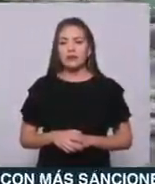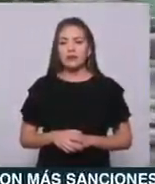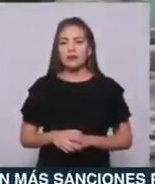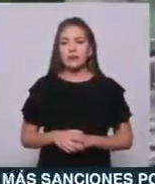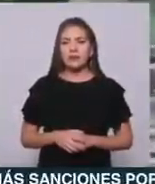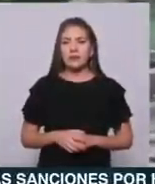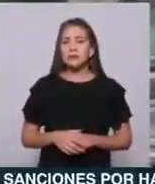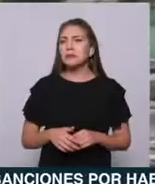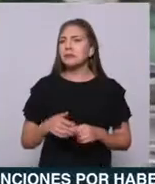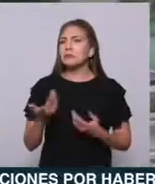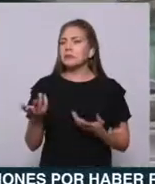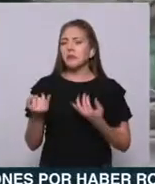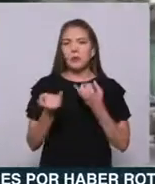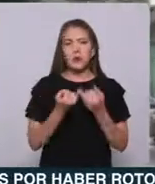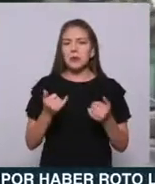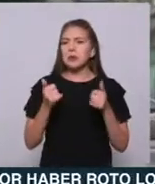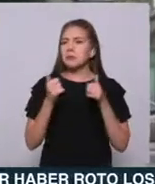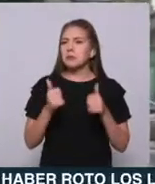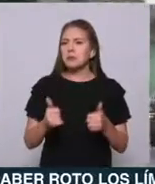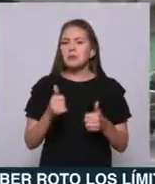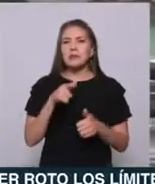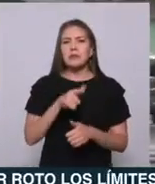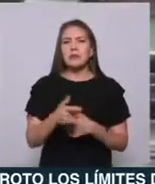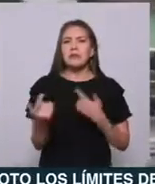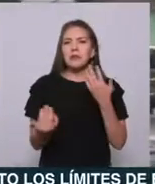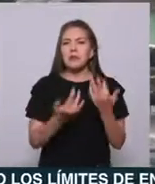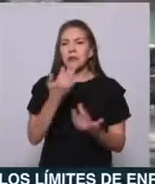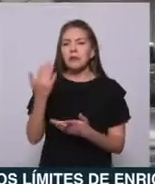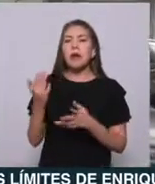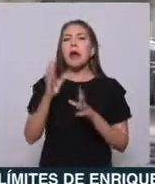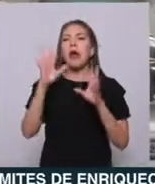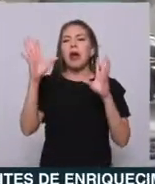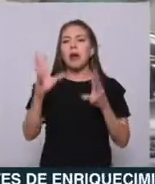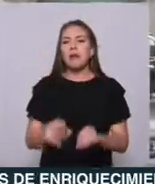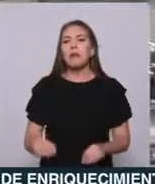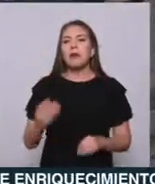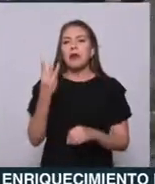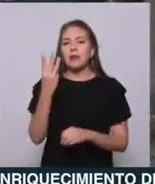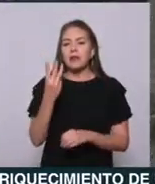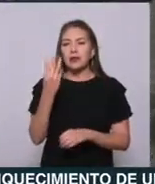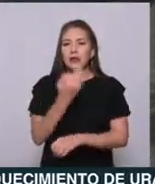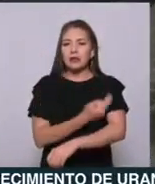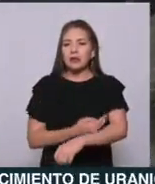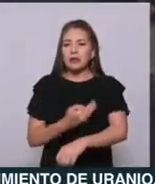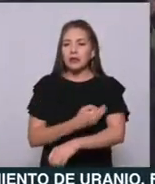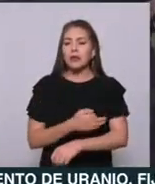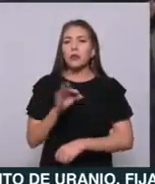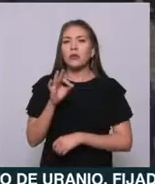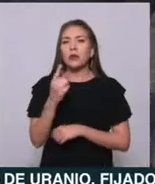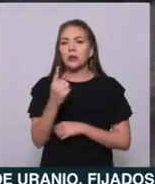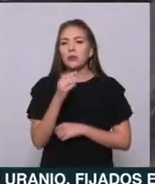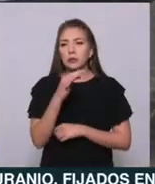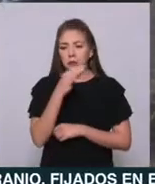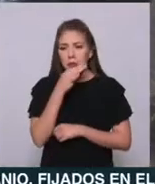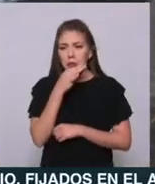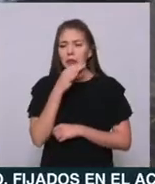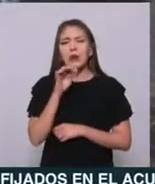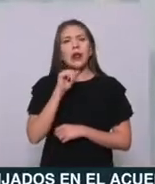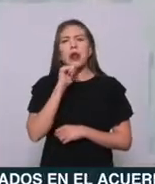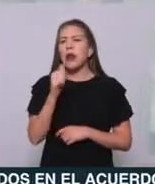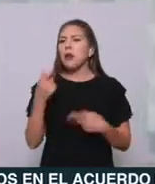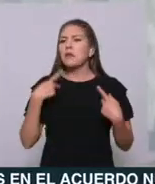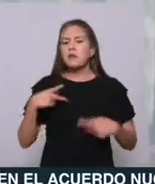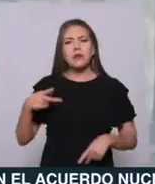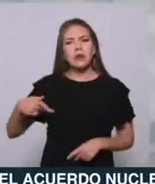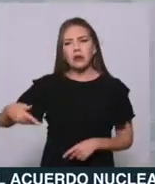Por fortuna, el incendio fue sofocado alrededor de las 3 de la tarde con 40 minutos, sin que se reportaran personas lesionadas.